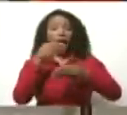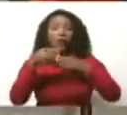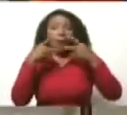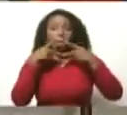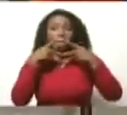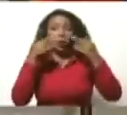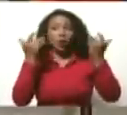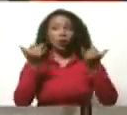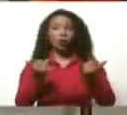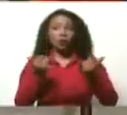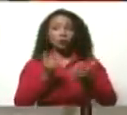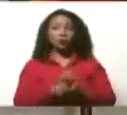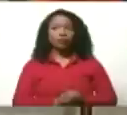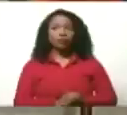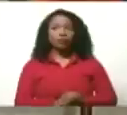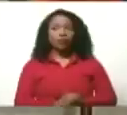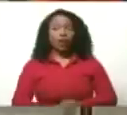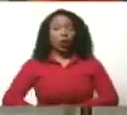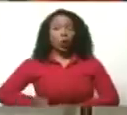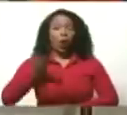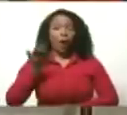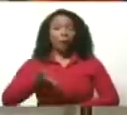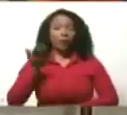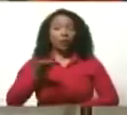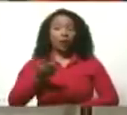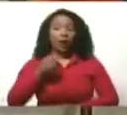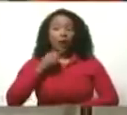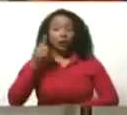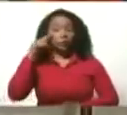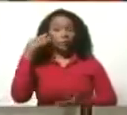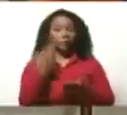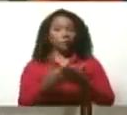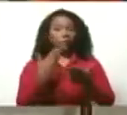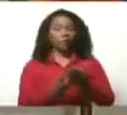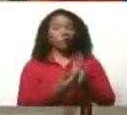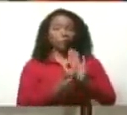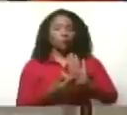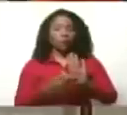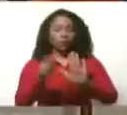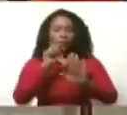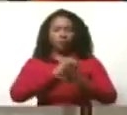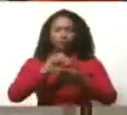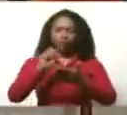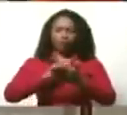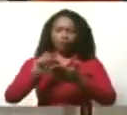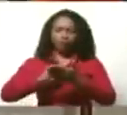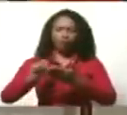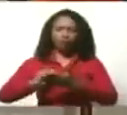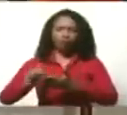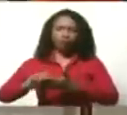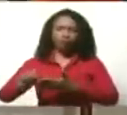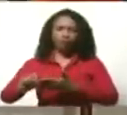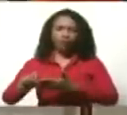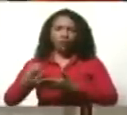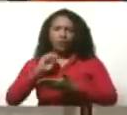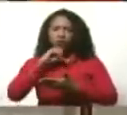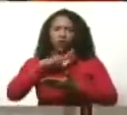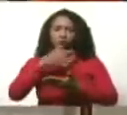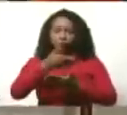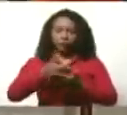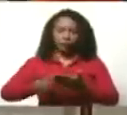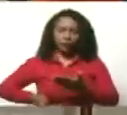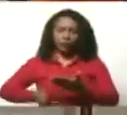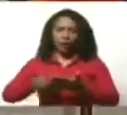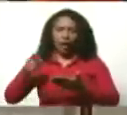públicamente reseñado ahora. Lo importante es que eso consta por escrito en el expediente respectivo ante